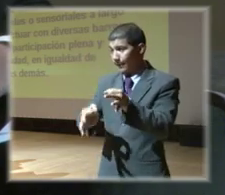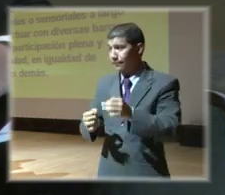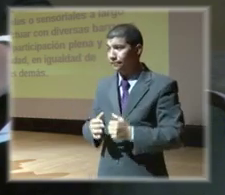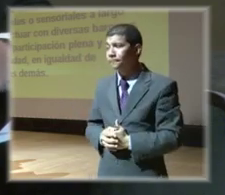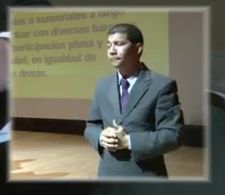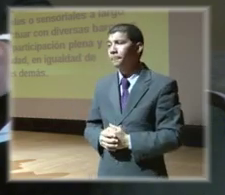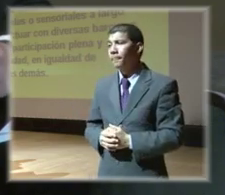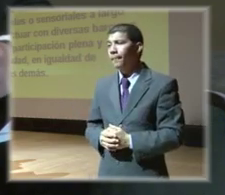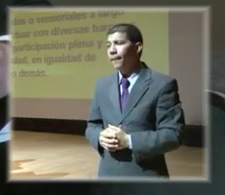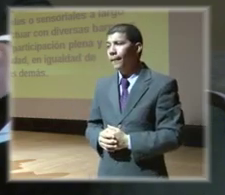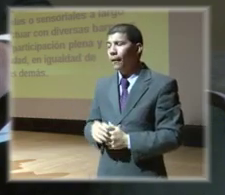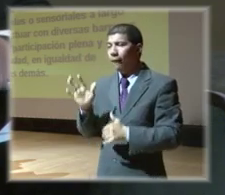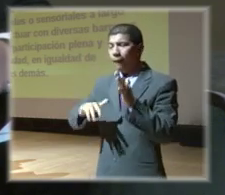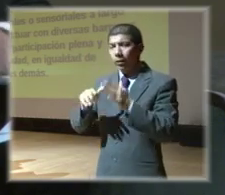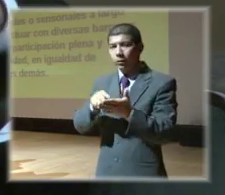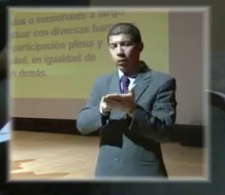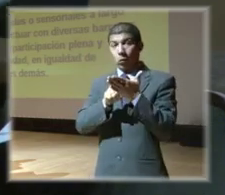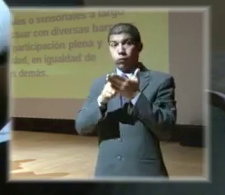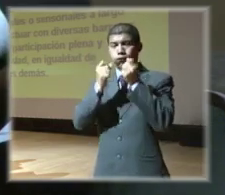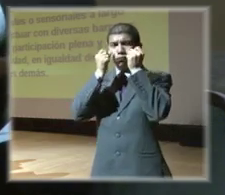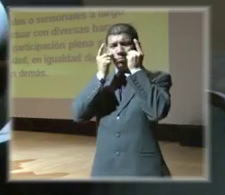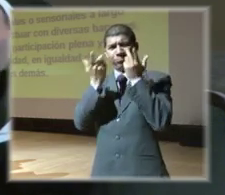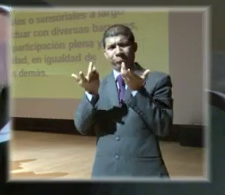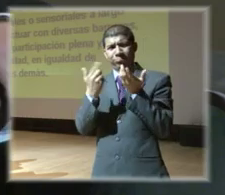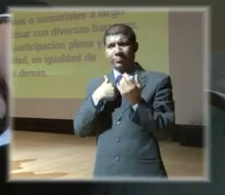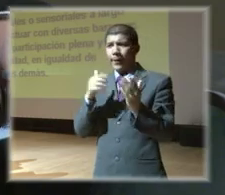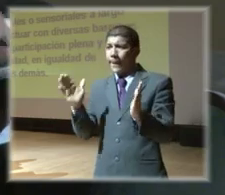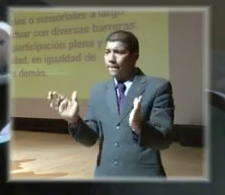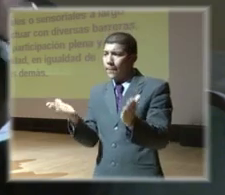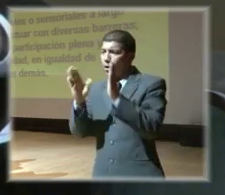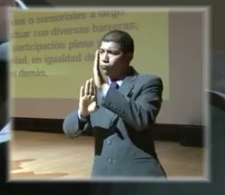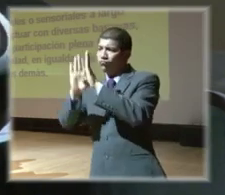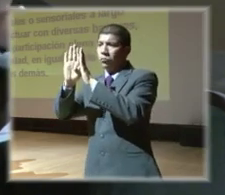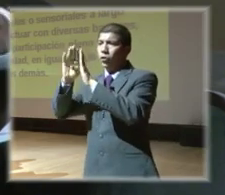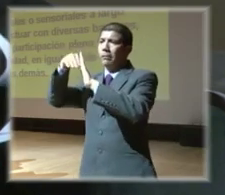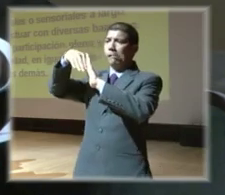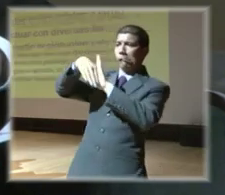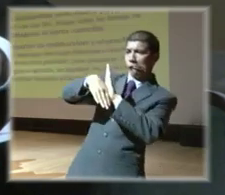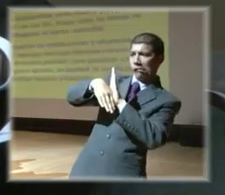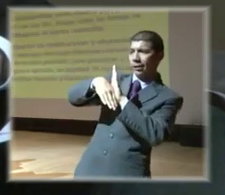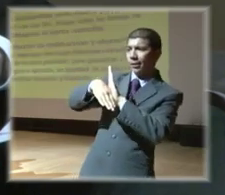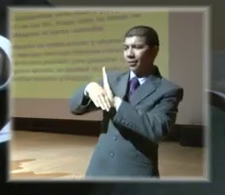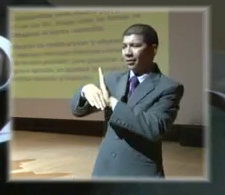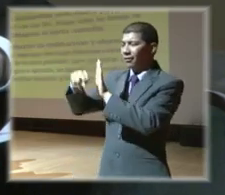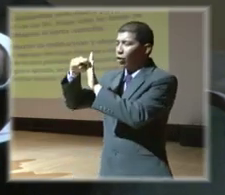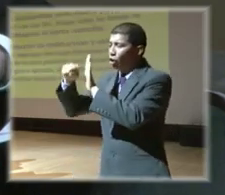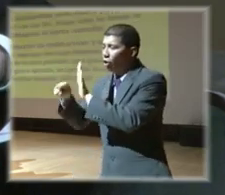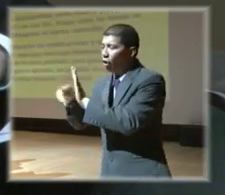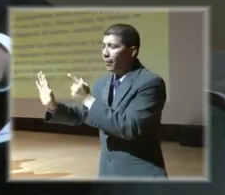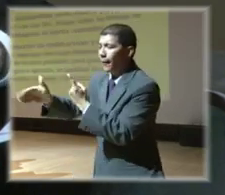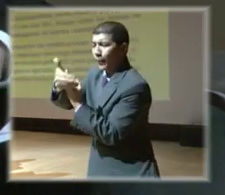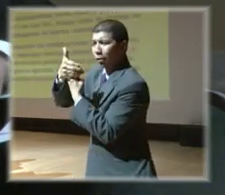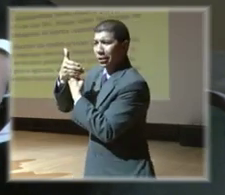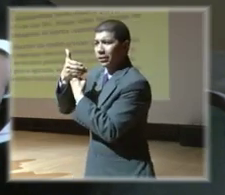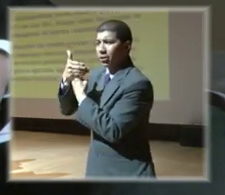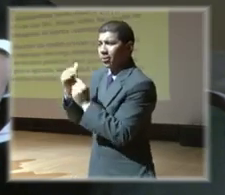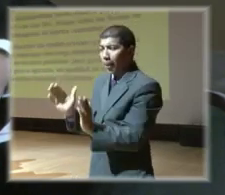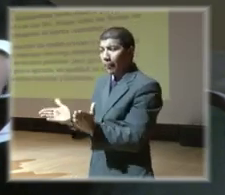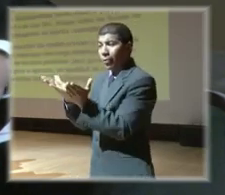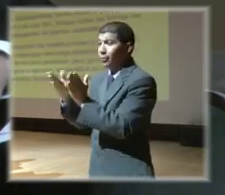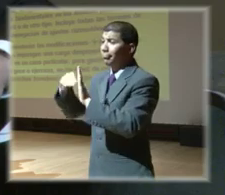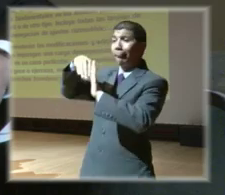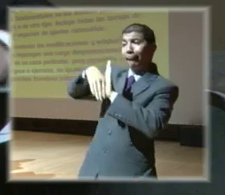una manera que a veces me sorprende, ha ido retrocediendo esos estándares de protección. Para no extenderme mucho, en el 2002 la